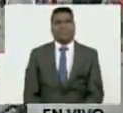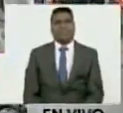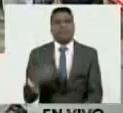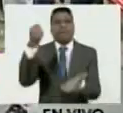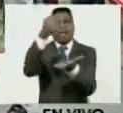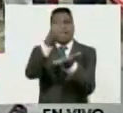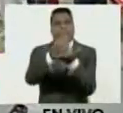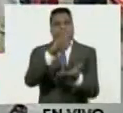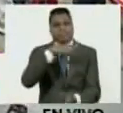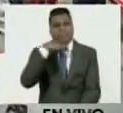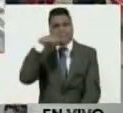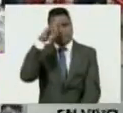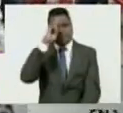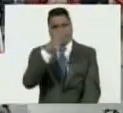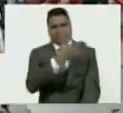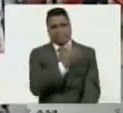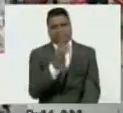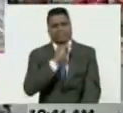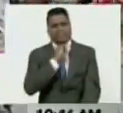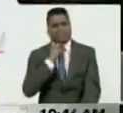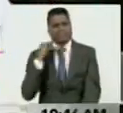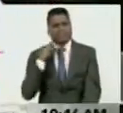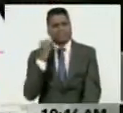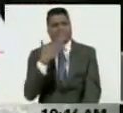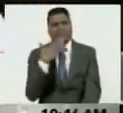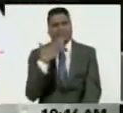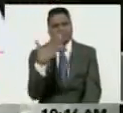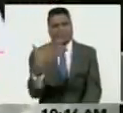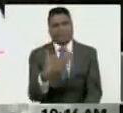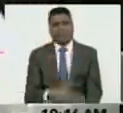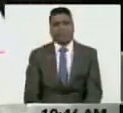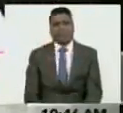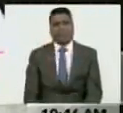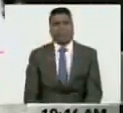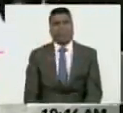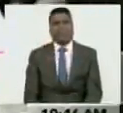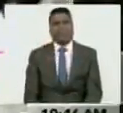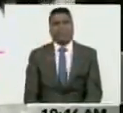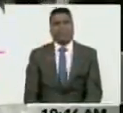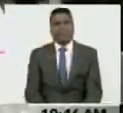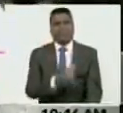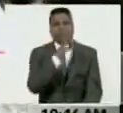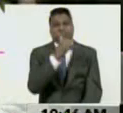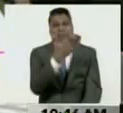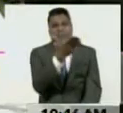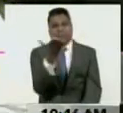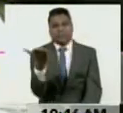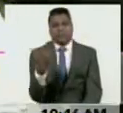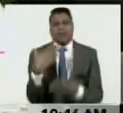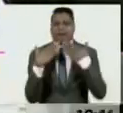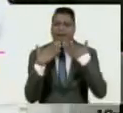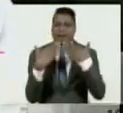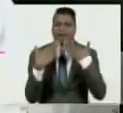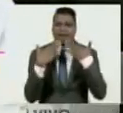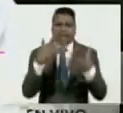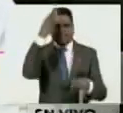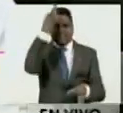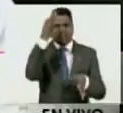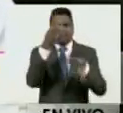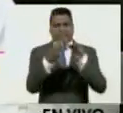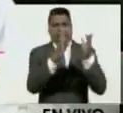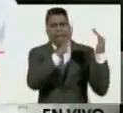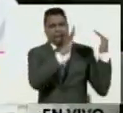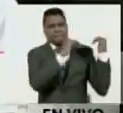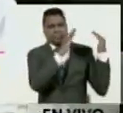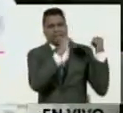Amén. Padre Marlon Álvarez, muchas gracias por su mensaje de fe, de esperanza,